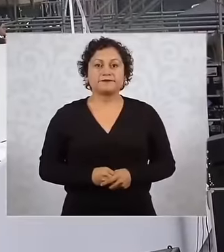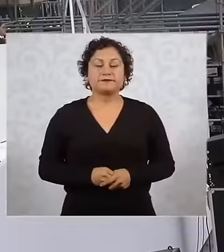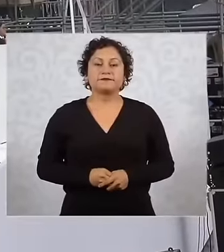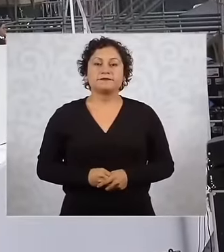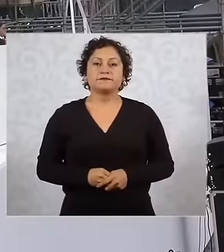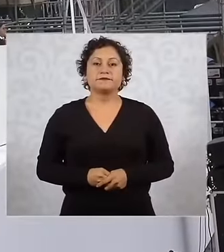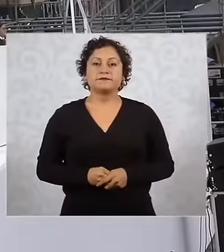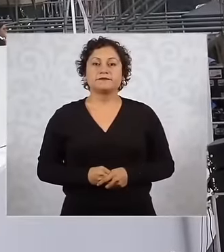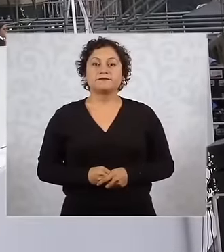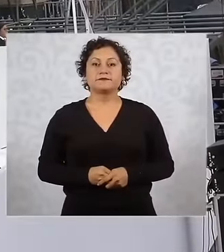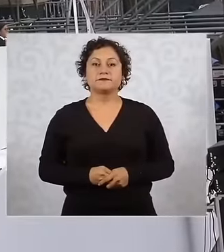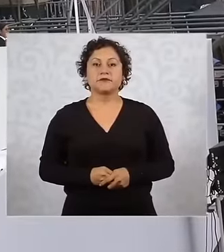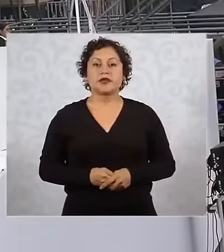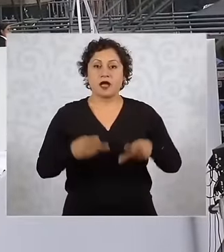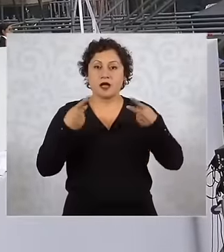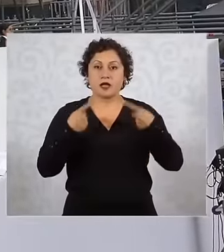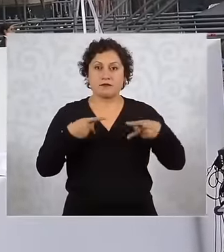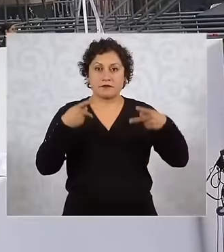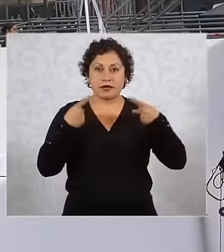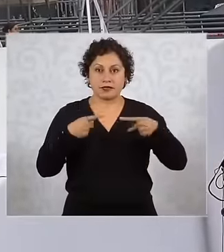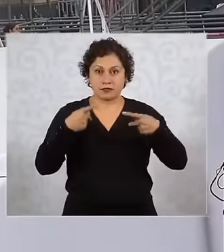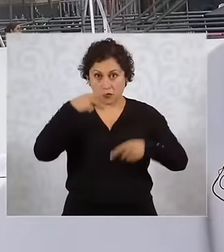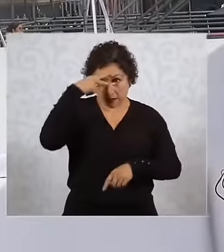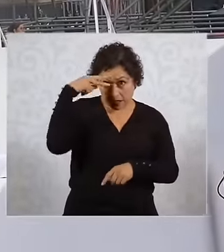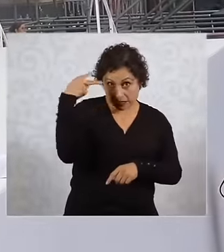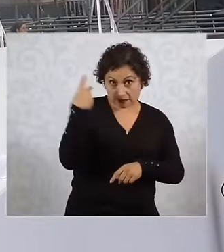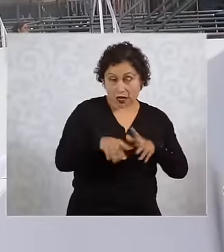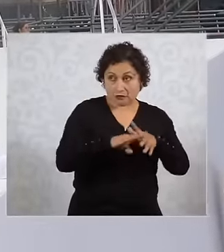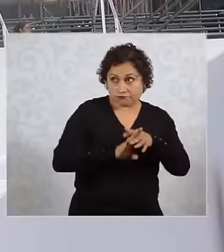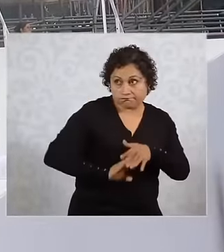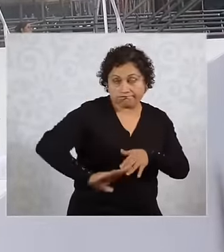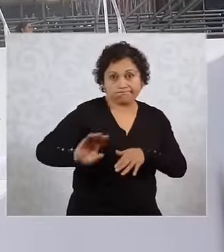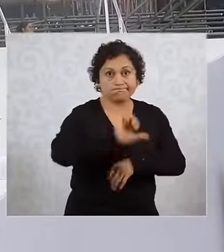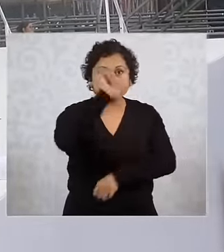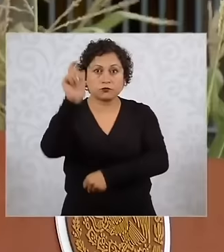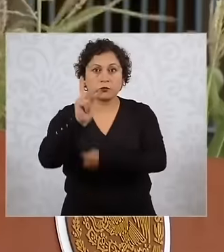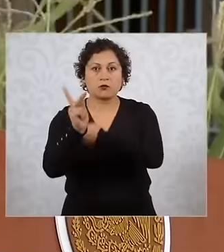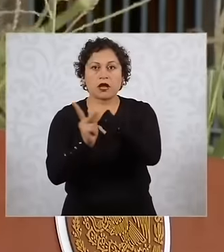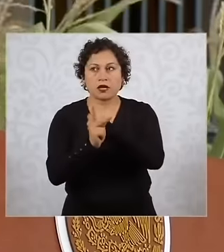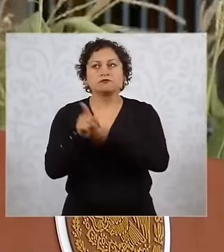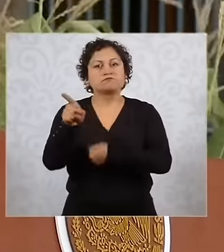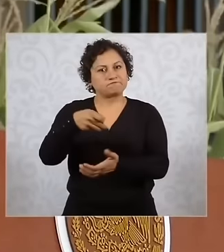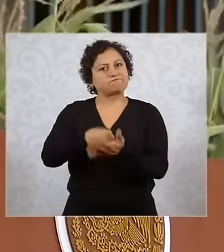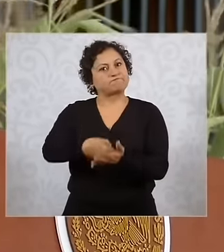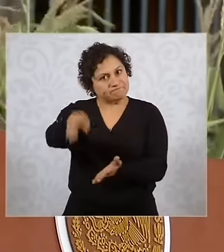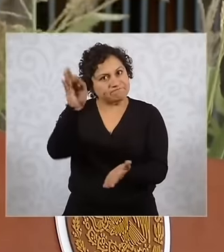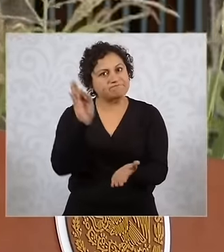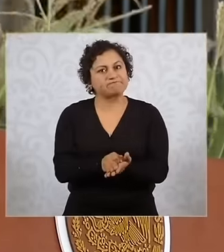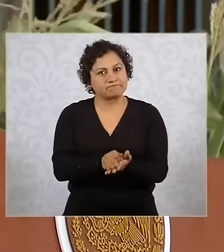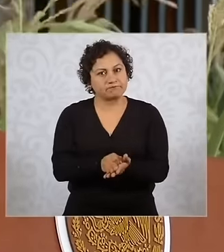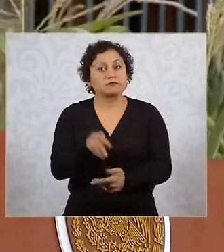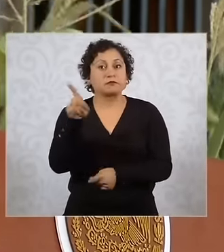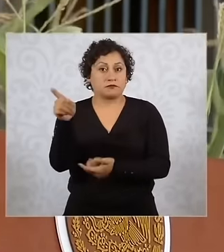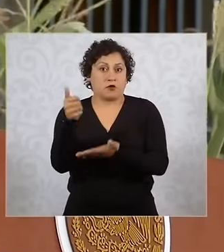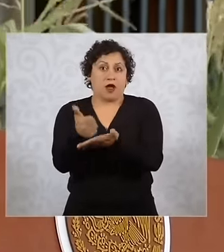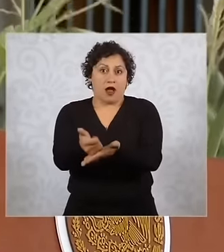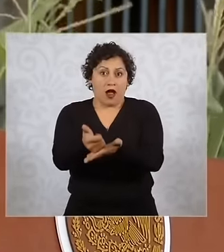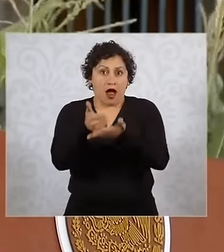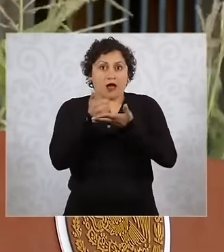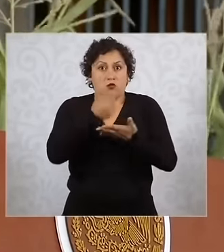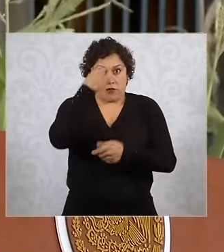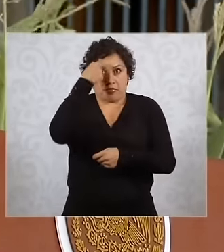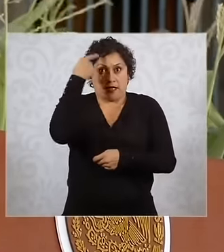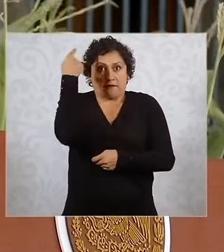Nuestros paisanos son héroes y heroínas de la patria. No solo ayudan a la economía de